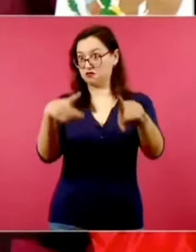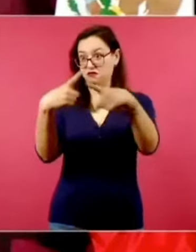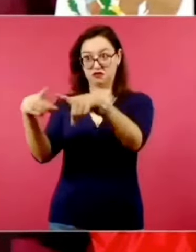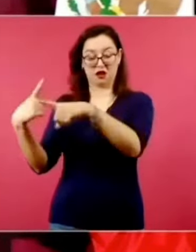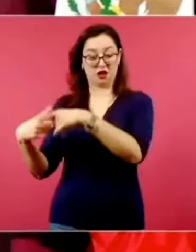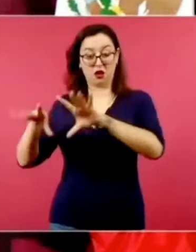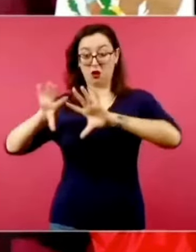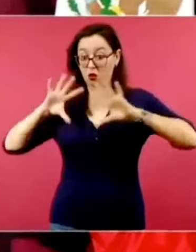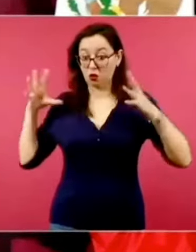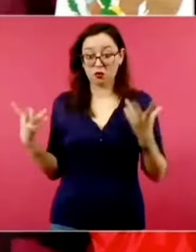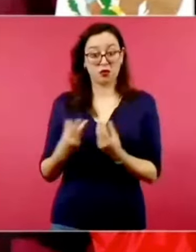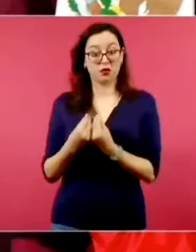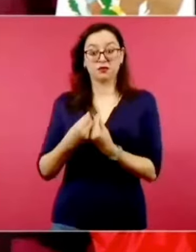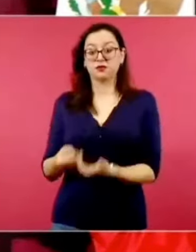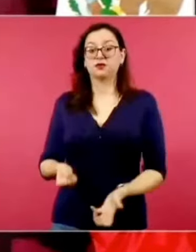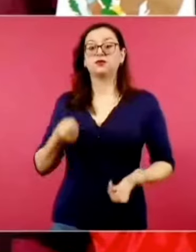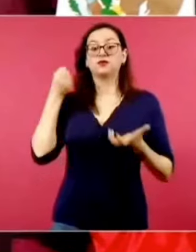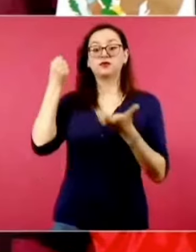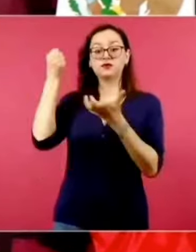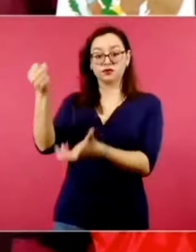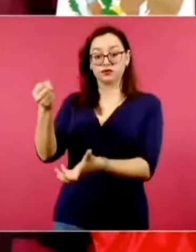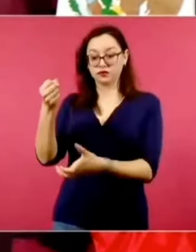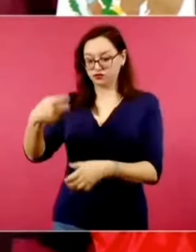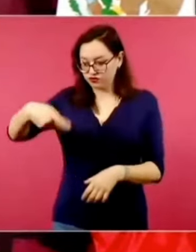eléctrica del sector